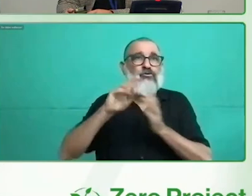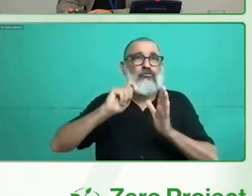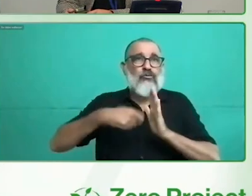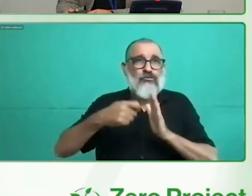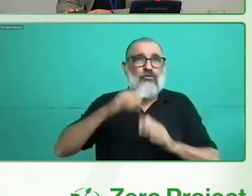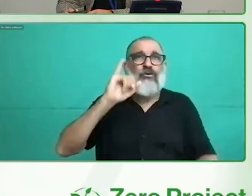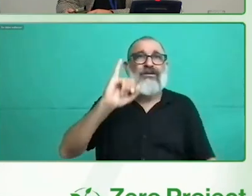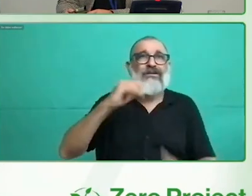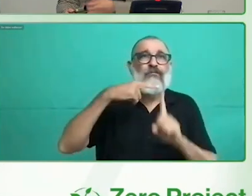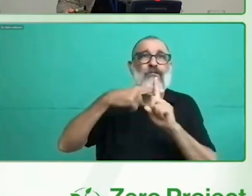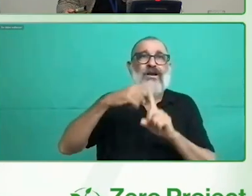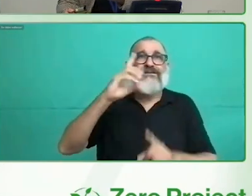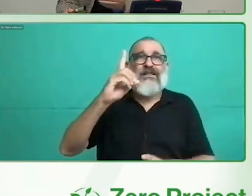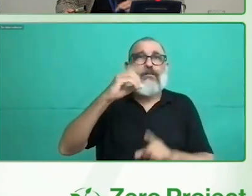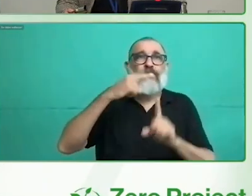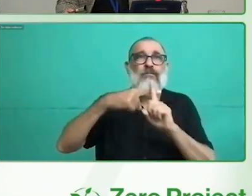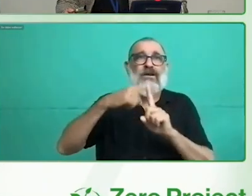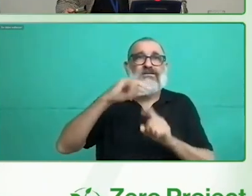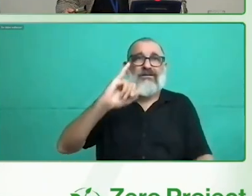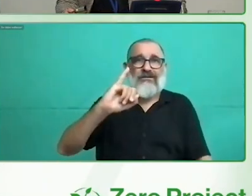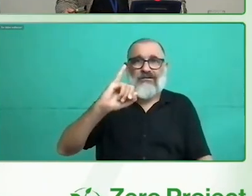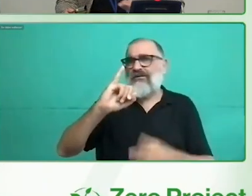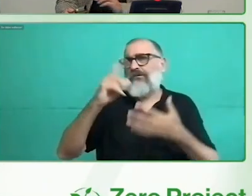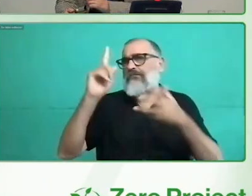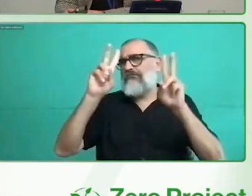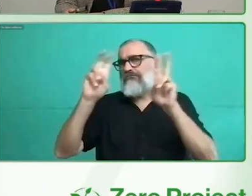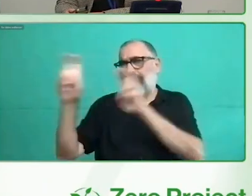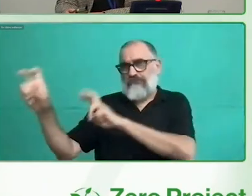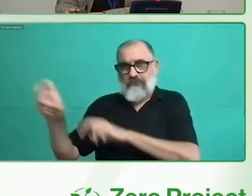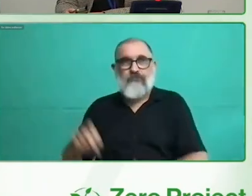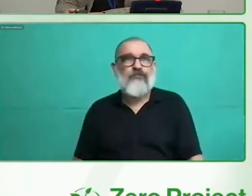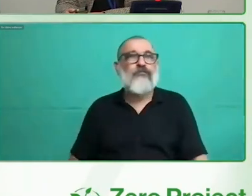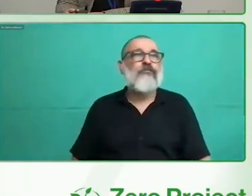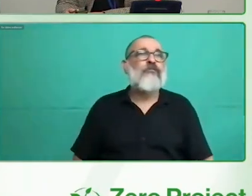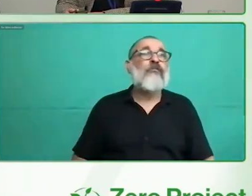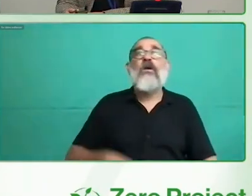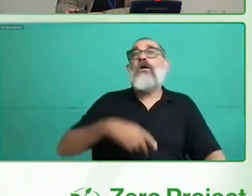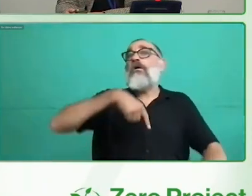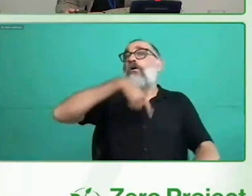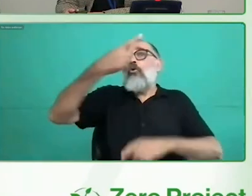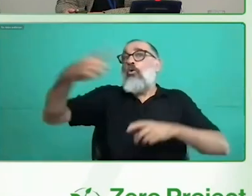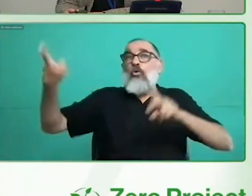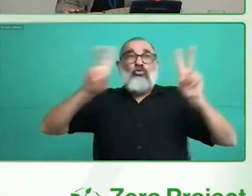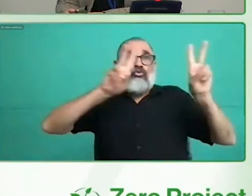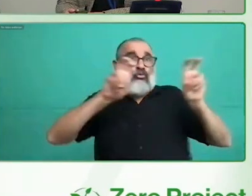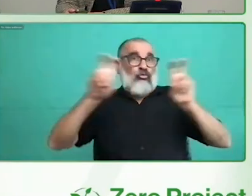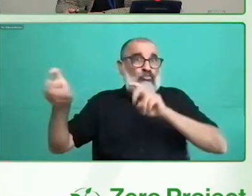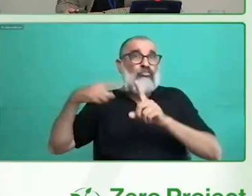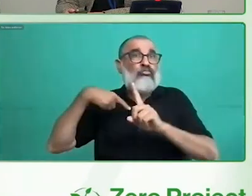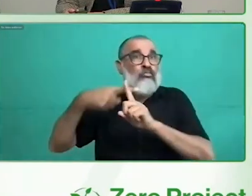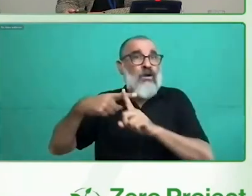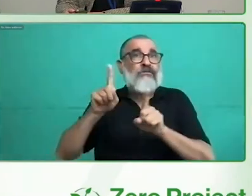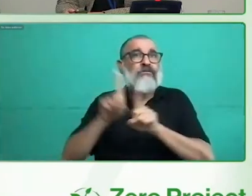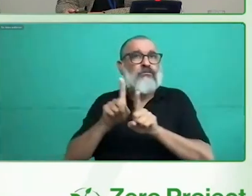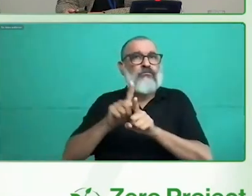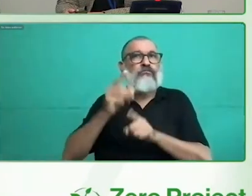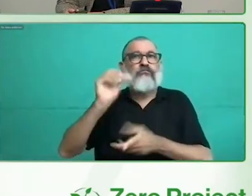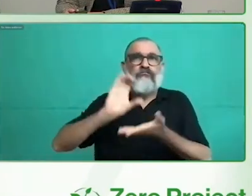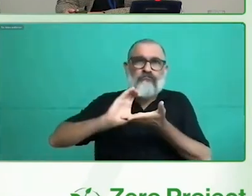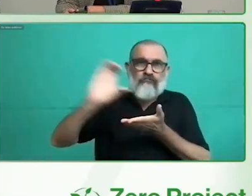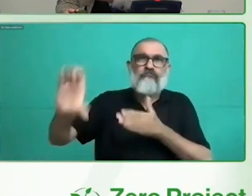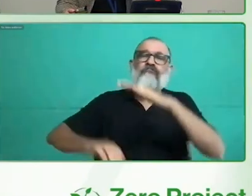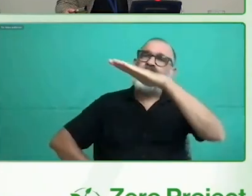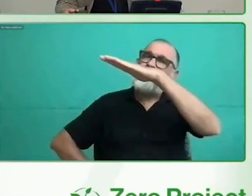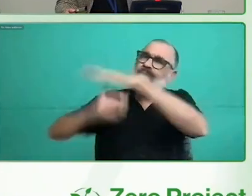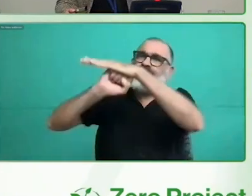discapacidad. En los últimos 35 años hemos apoyado más de 2.000 proyectos, hemos invertido